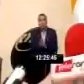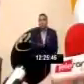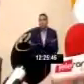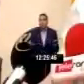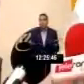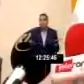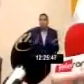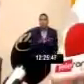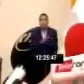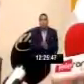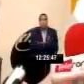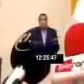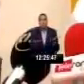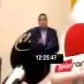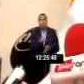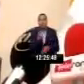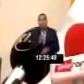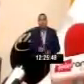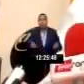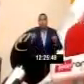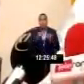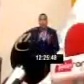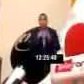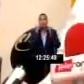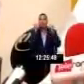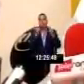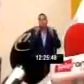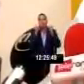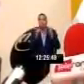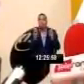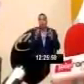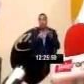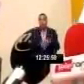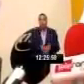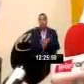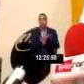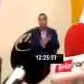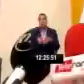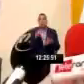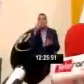como consecuencia de nada. De nada. Es otra vez una paralización